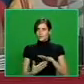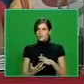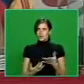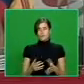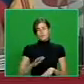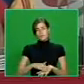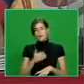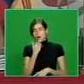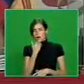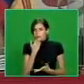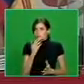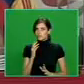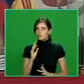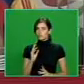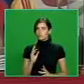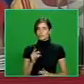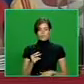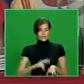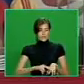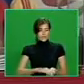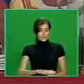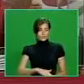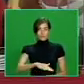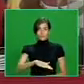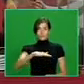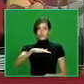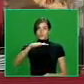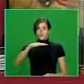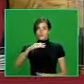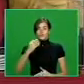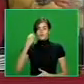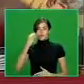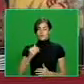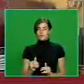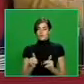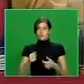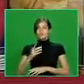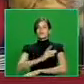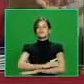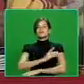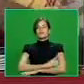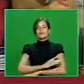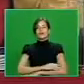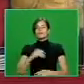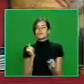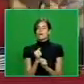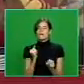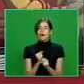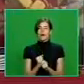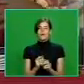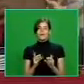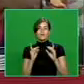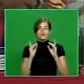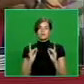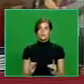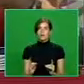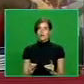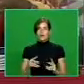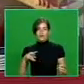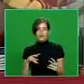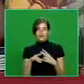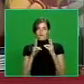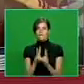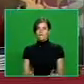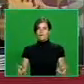ser verdad porque lo agarran chiquitico y empieza la disciplina el trabajo la dedicación el encuentro